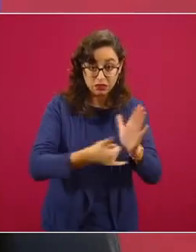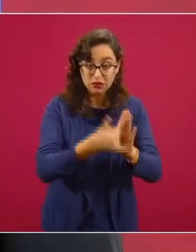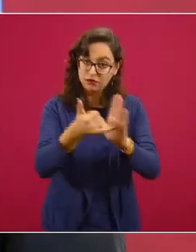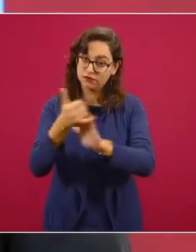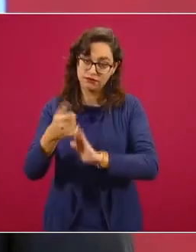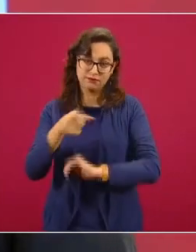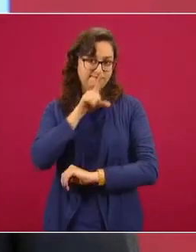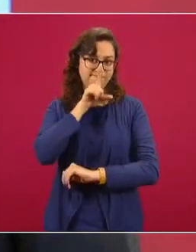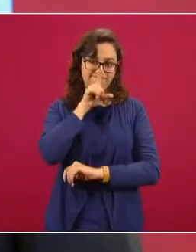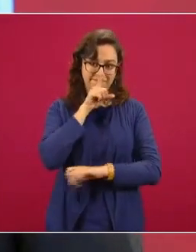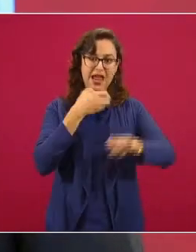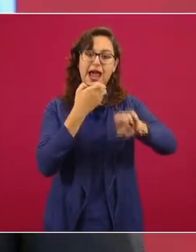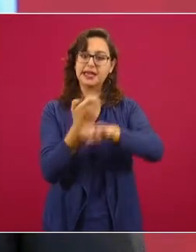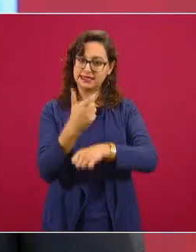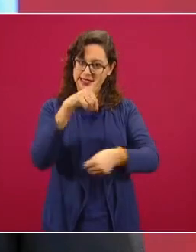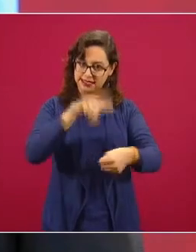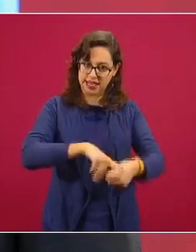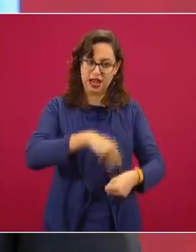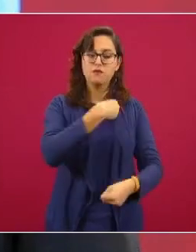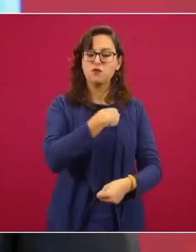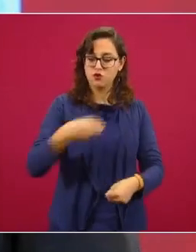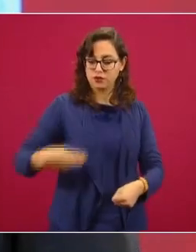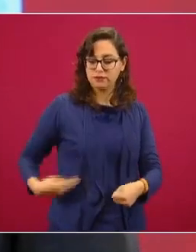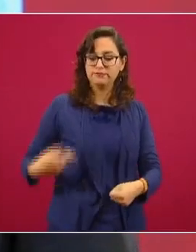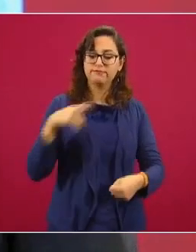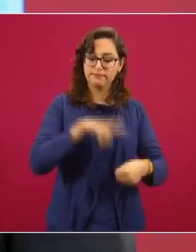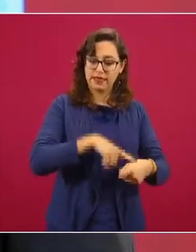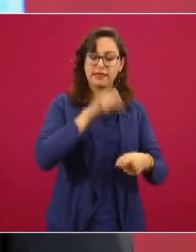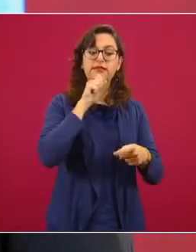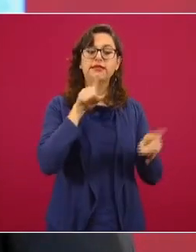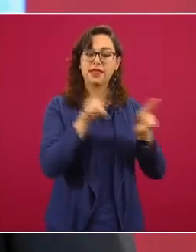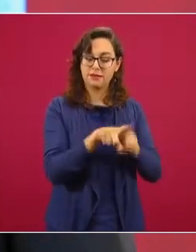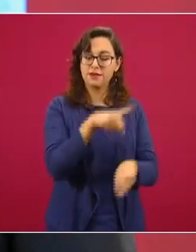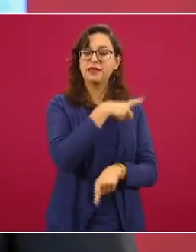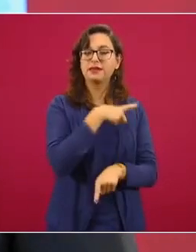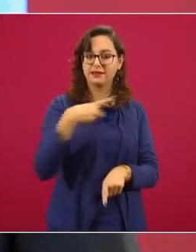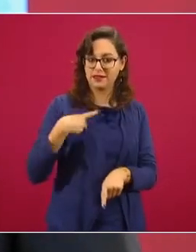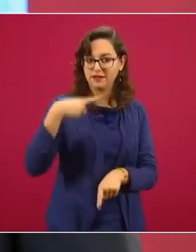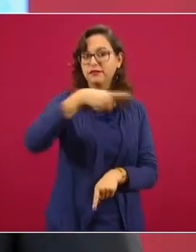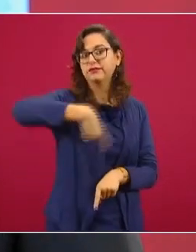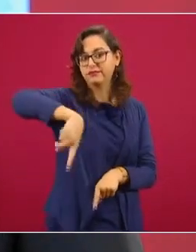municipios. Lo de componer las calles